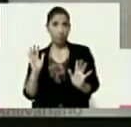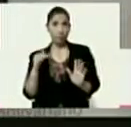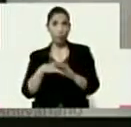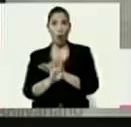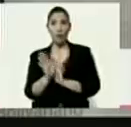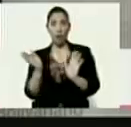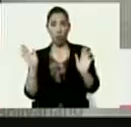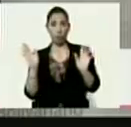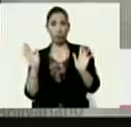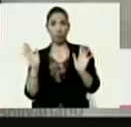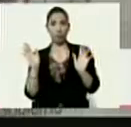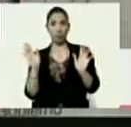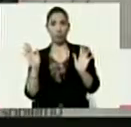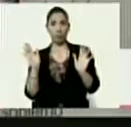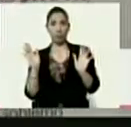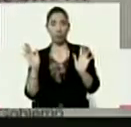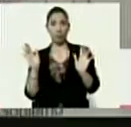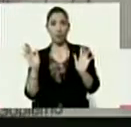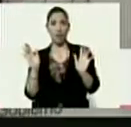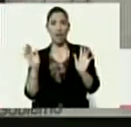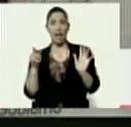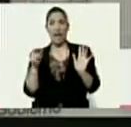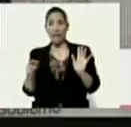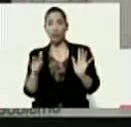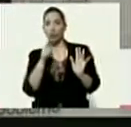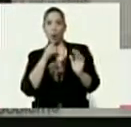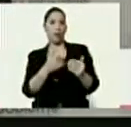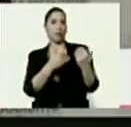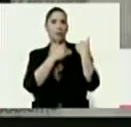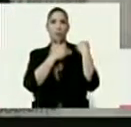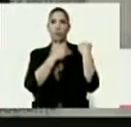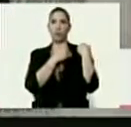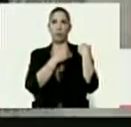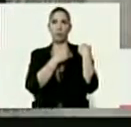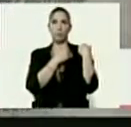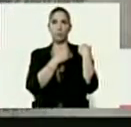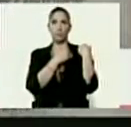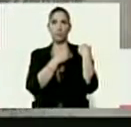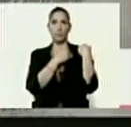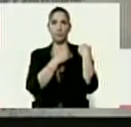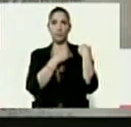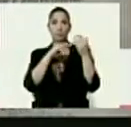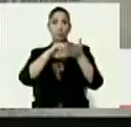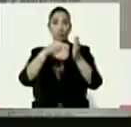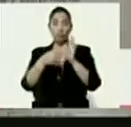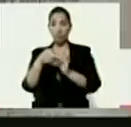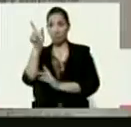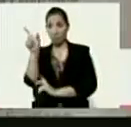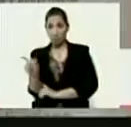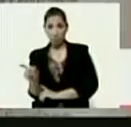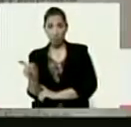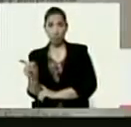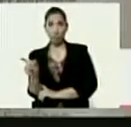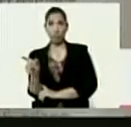Imagínense ustedes lo que hubiera significado ese irresponsable, lo que hubiera significado una persona